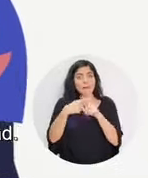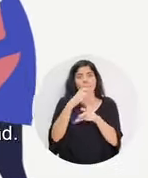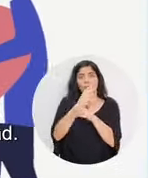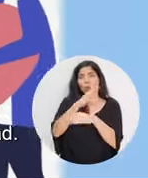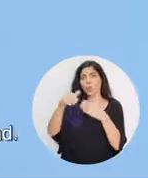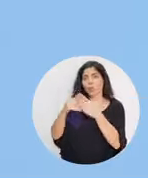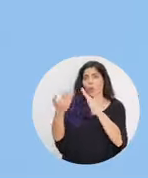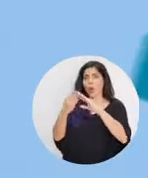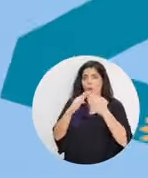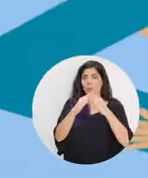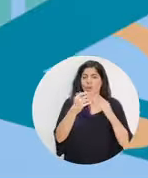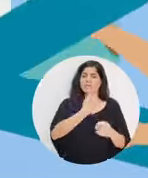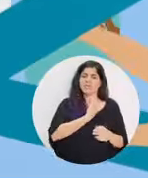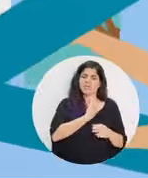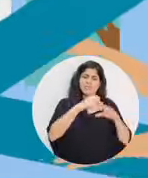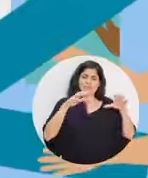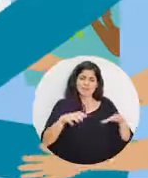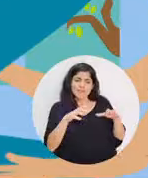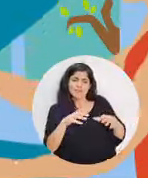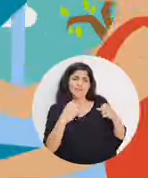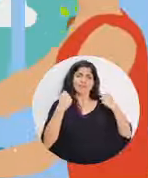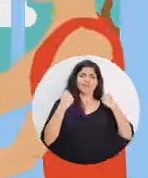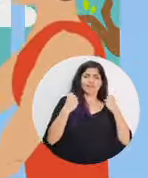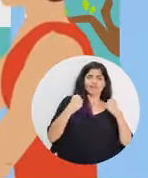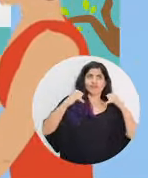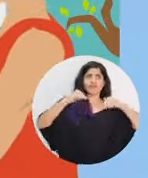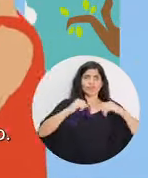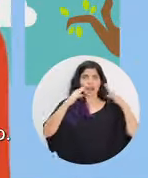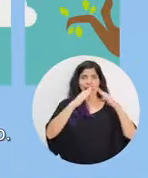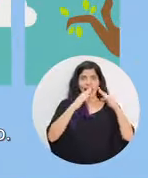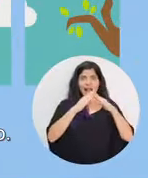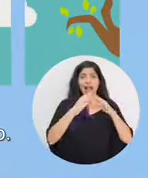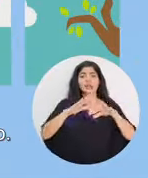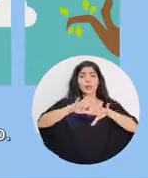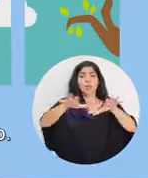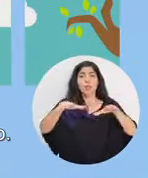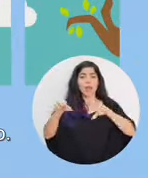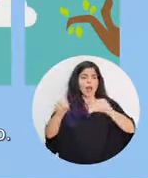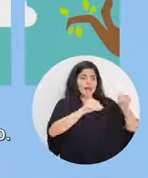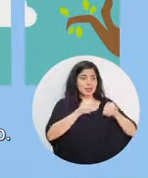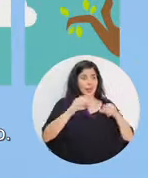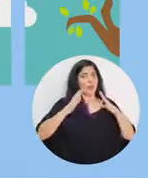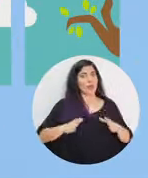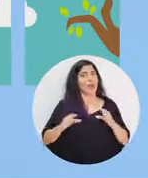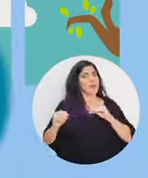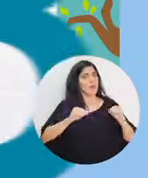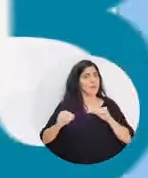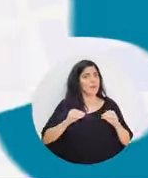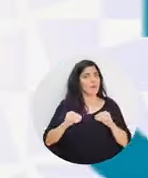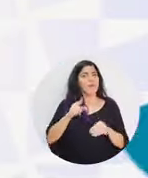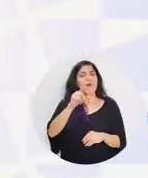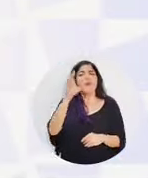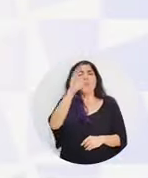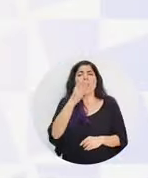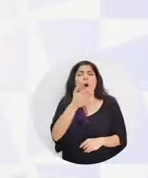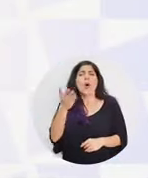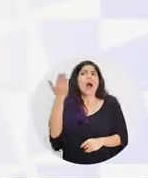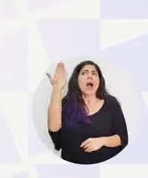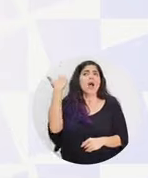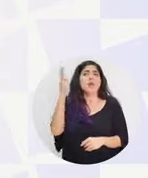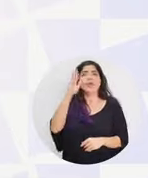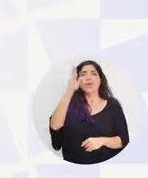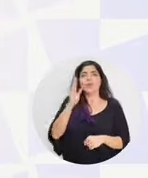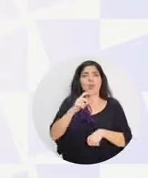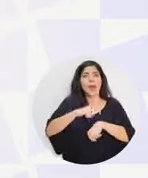la comunidad. Manténgase activo, haga rutinas de ejercicio en casa, mueva los muebles y mueva su cuerpo. Busque esas cosas que nunca